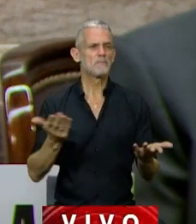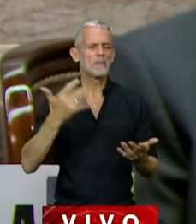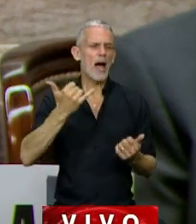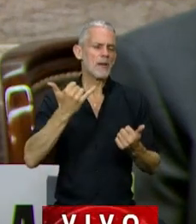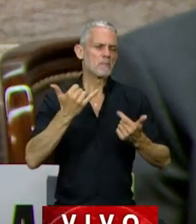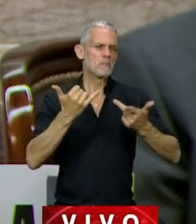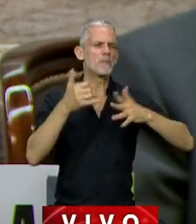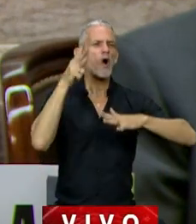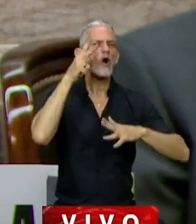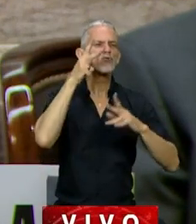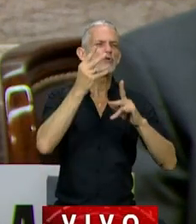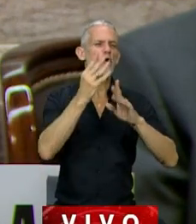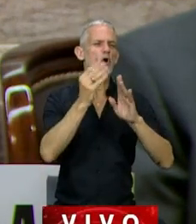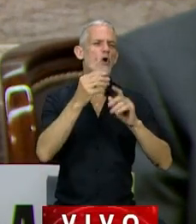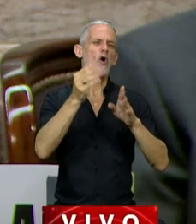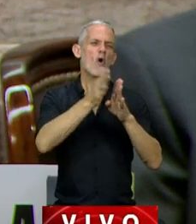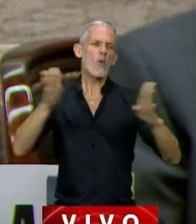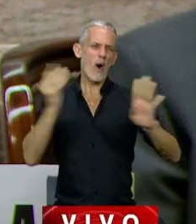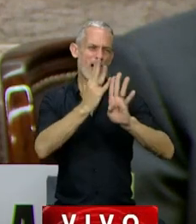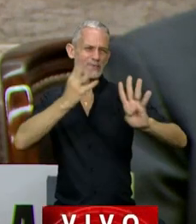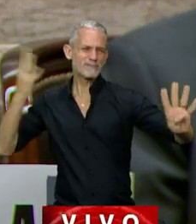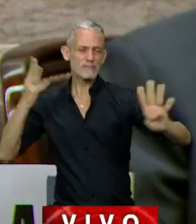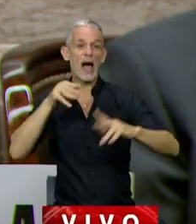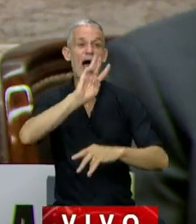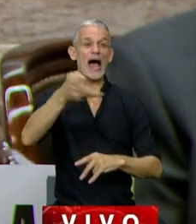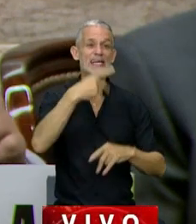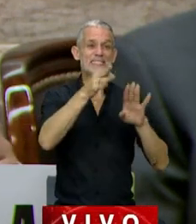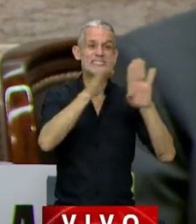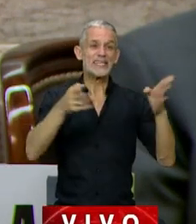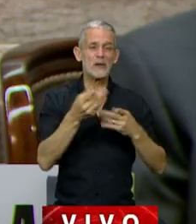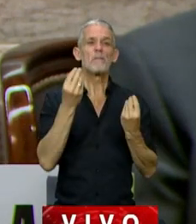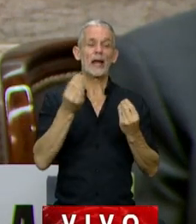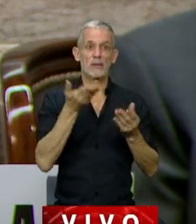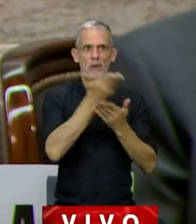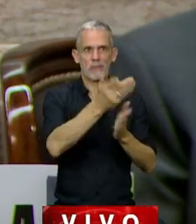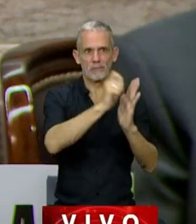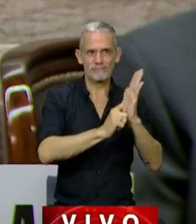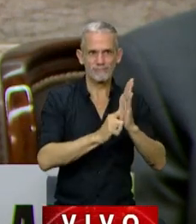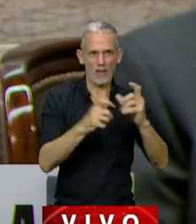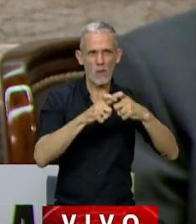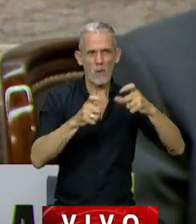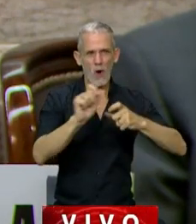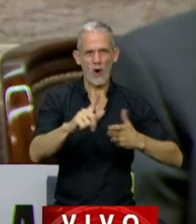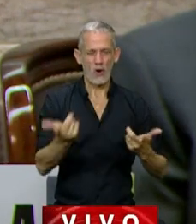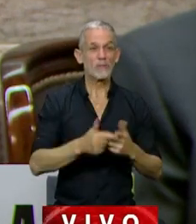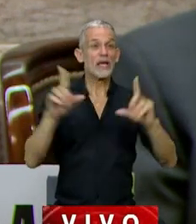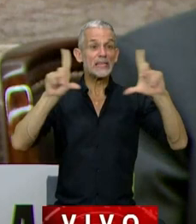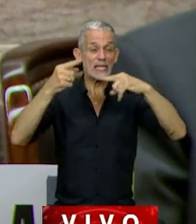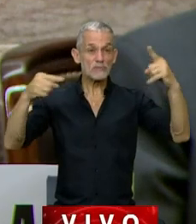habían 8 cuadras en la oficina del ANSES para solicitar este beneficio. Según un